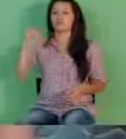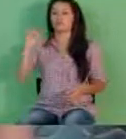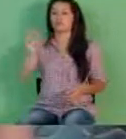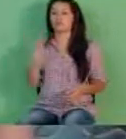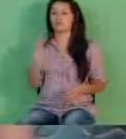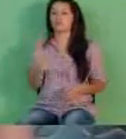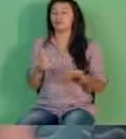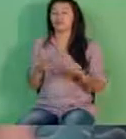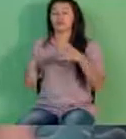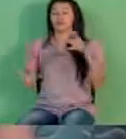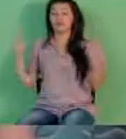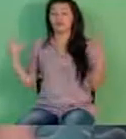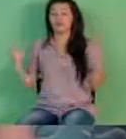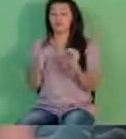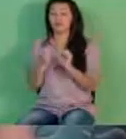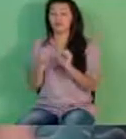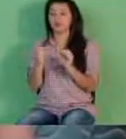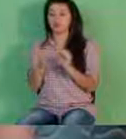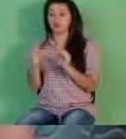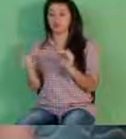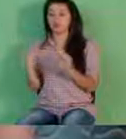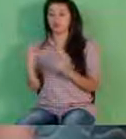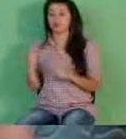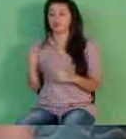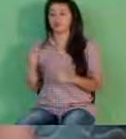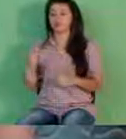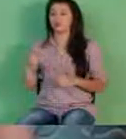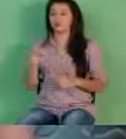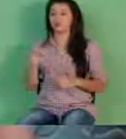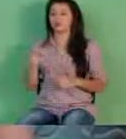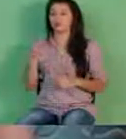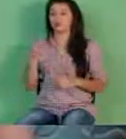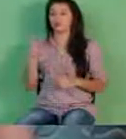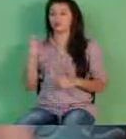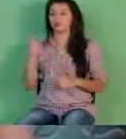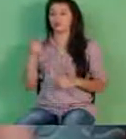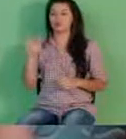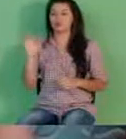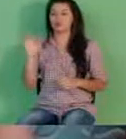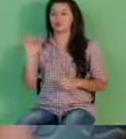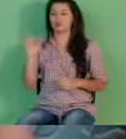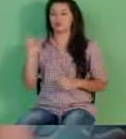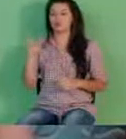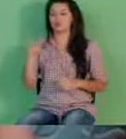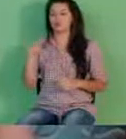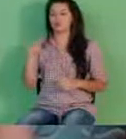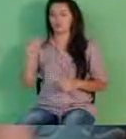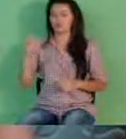eso es la parte del tolima por tenemos Puerto salgar tenemos ya copi tenemos